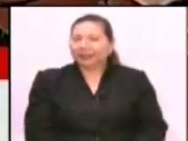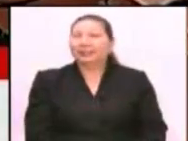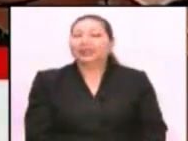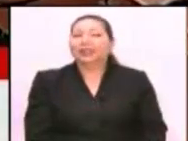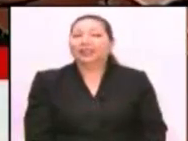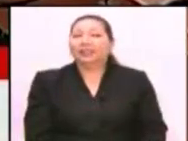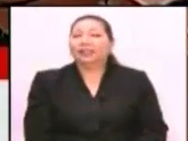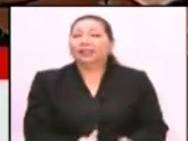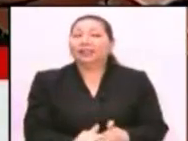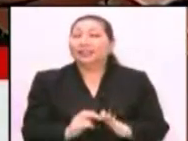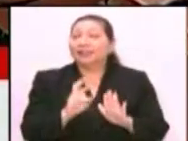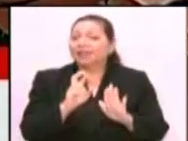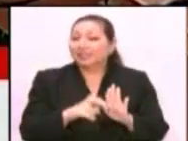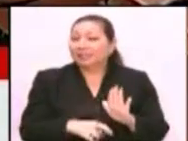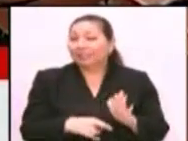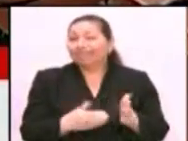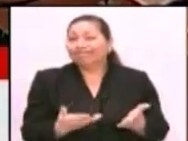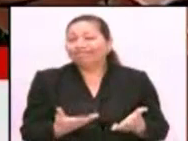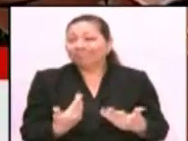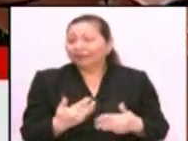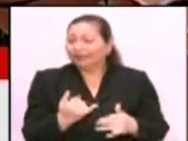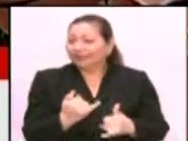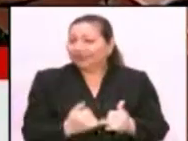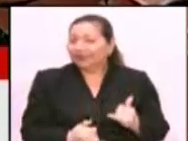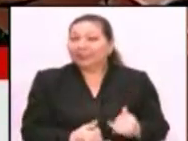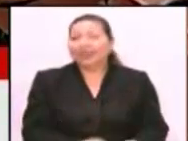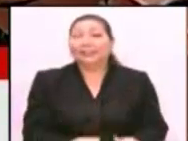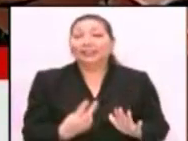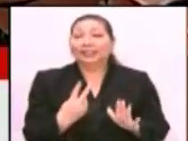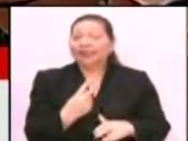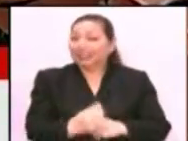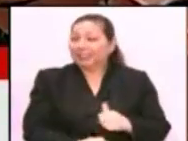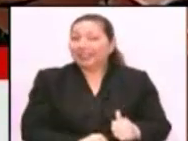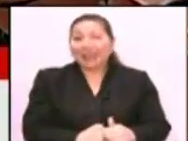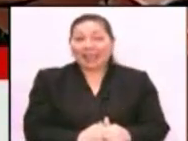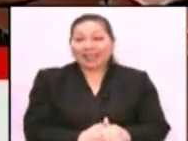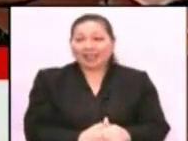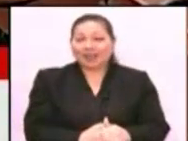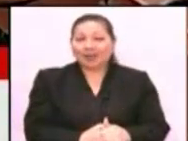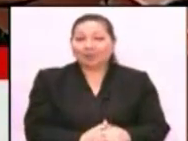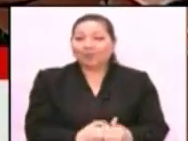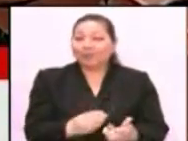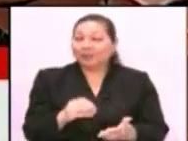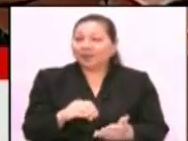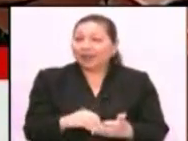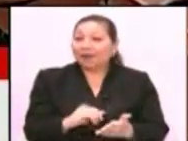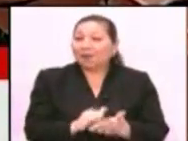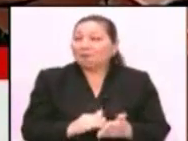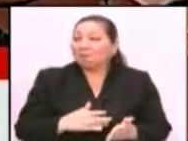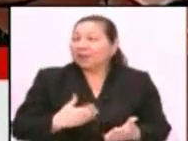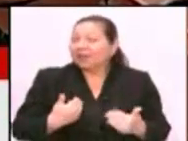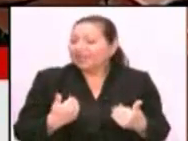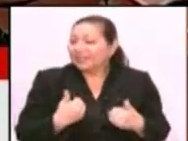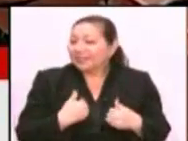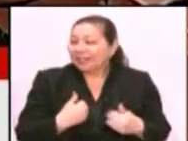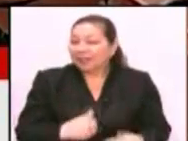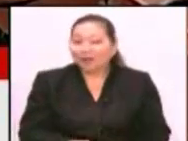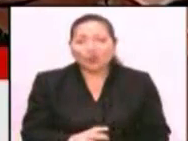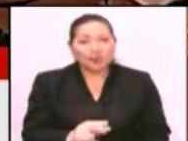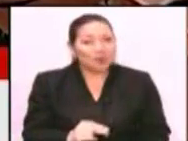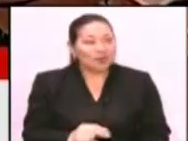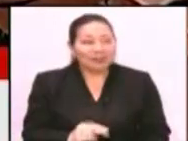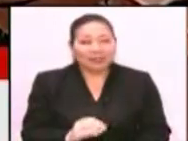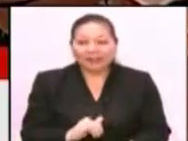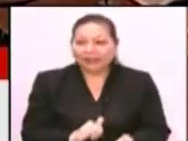ámbitos. Lo que pasó en este programa, que fue, ya terminó, de 7 años, es que durante la implementación se dieron cuenta que no